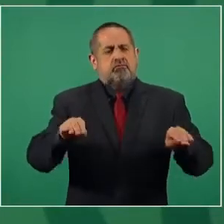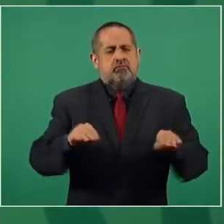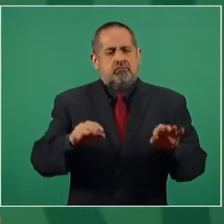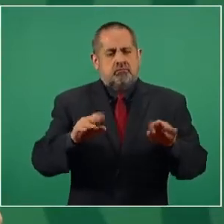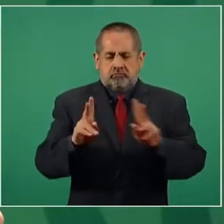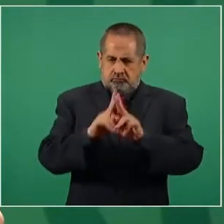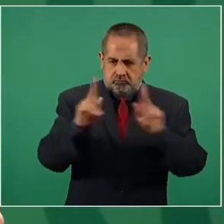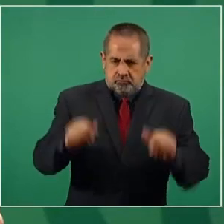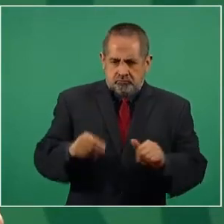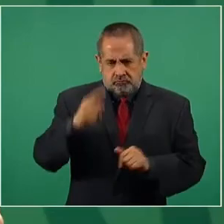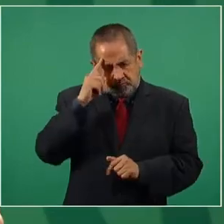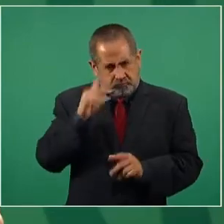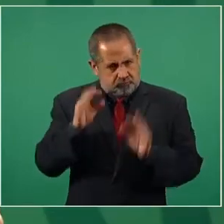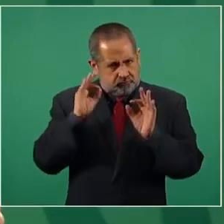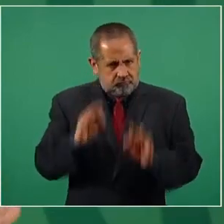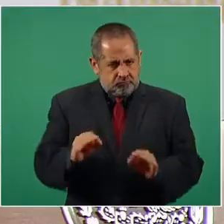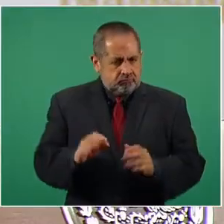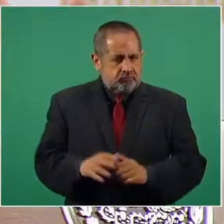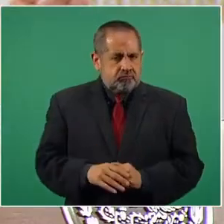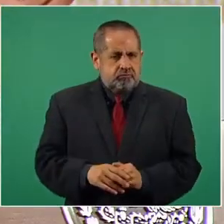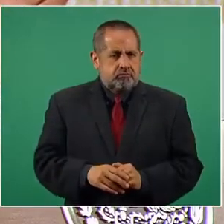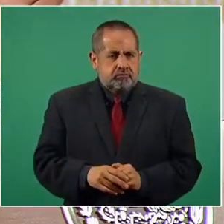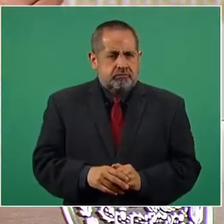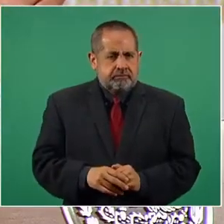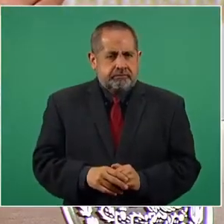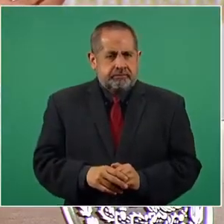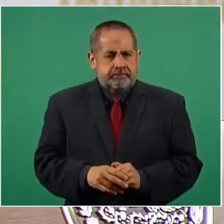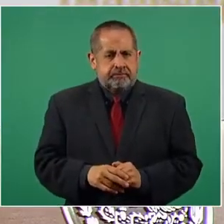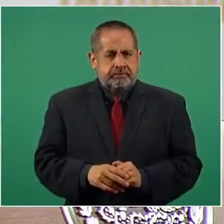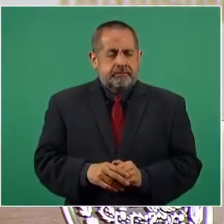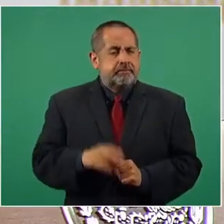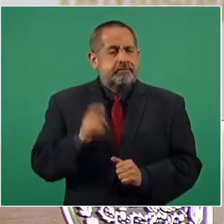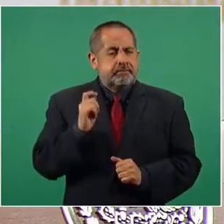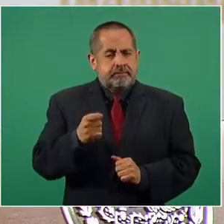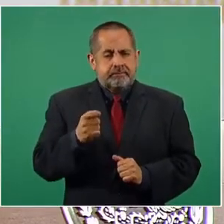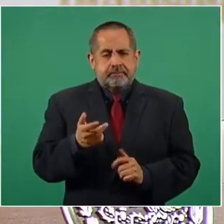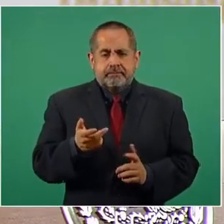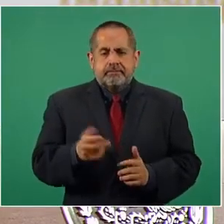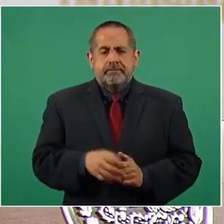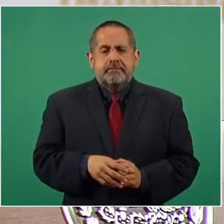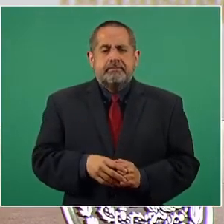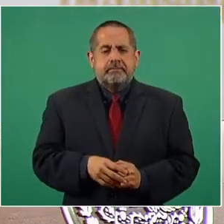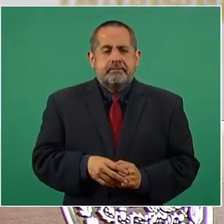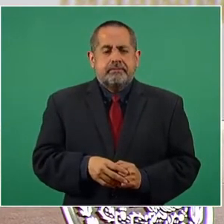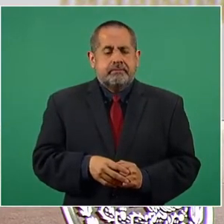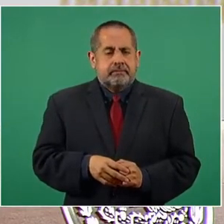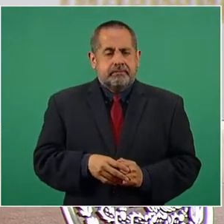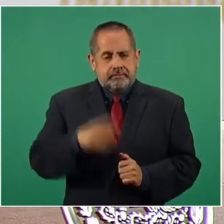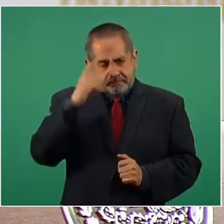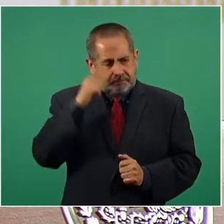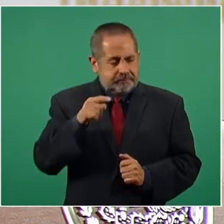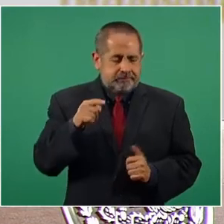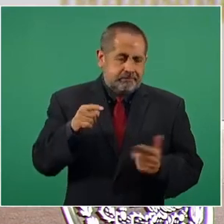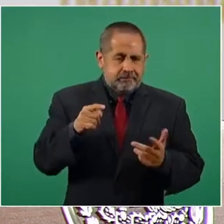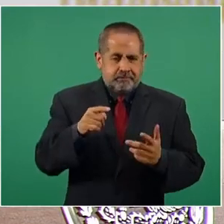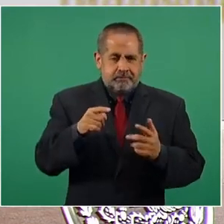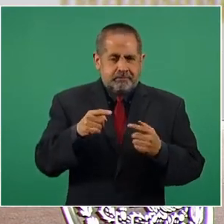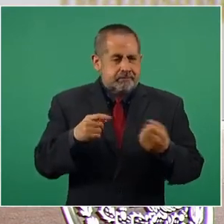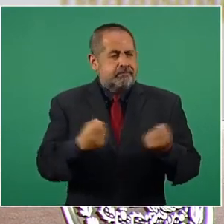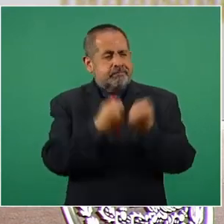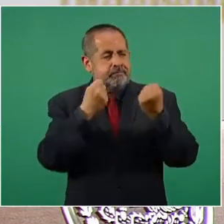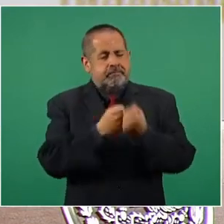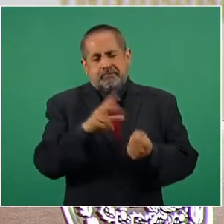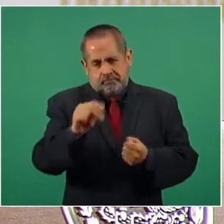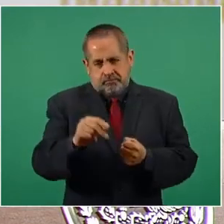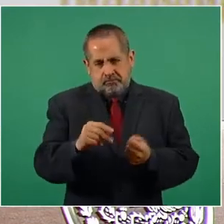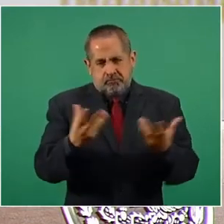la paz, sin mantener la confrontación.